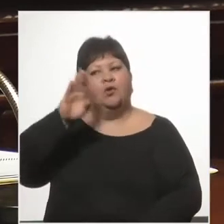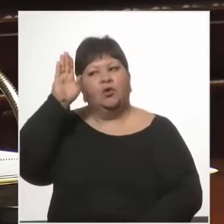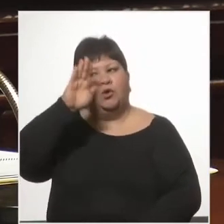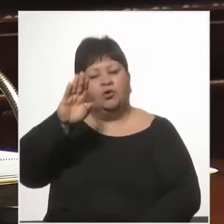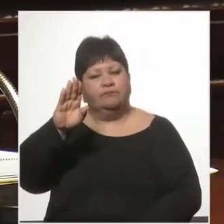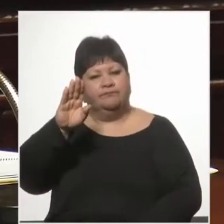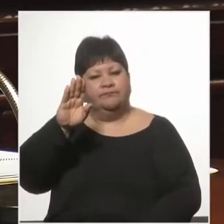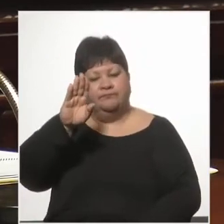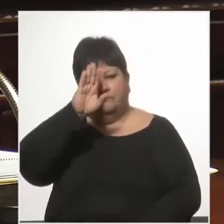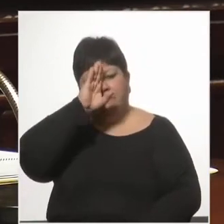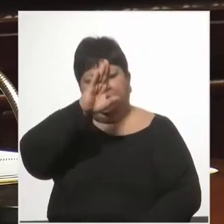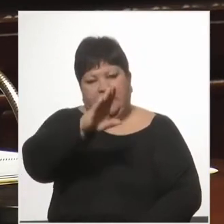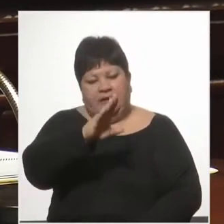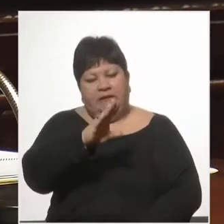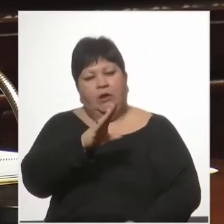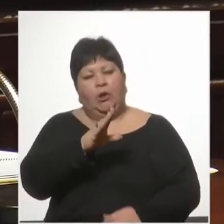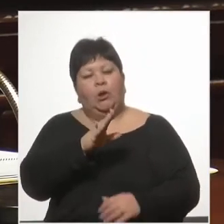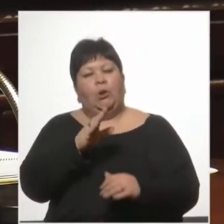confirma